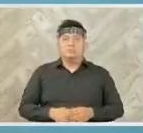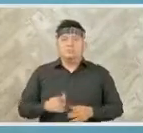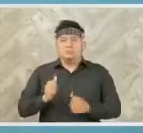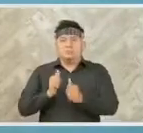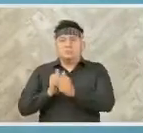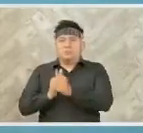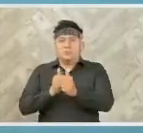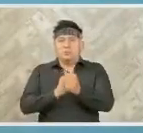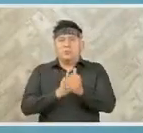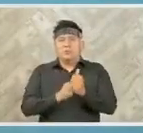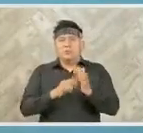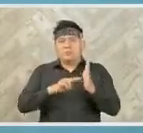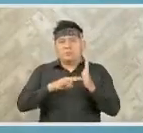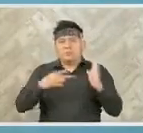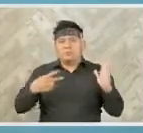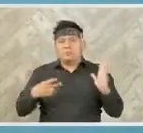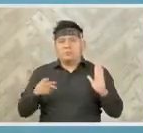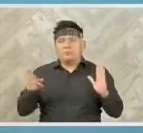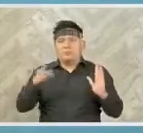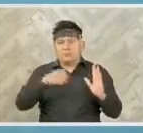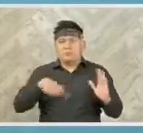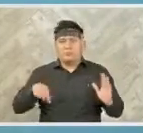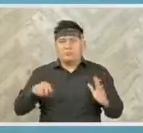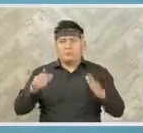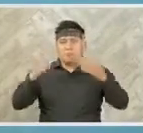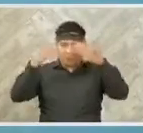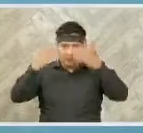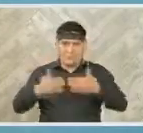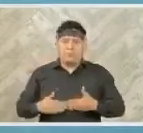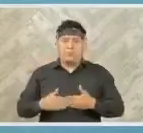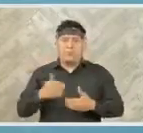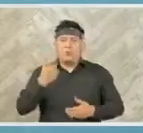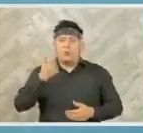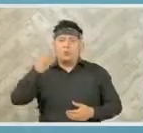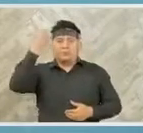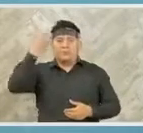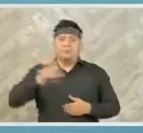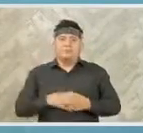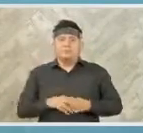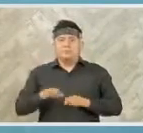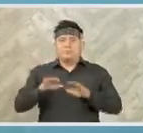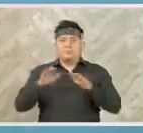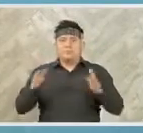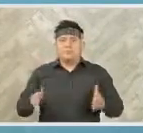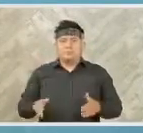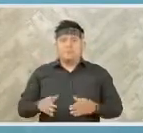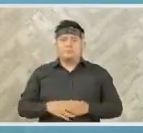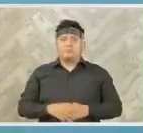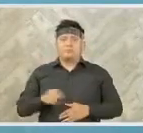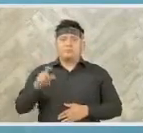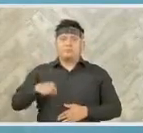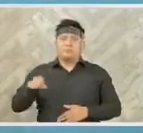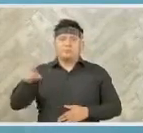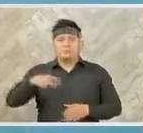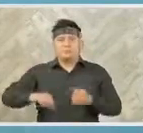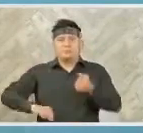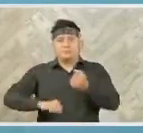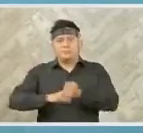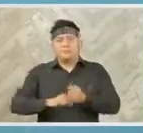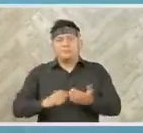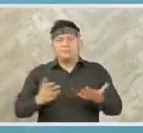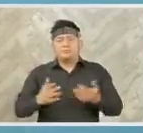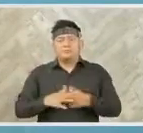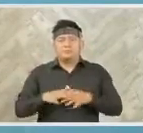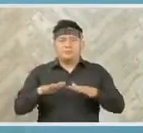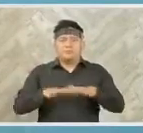técnica para aquellas personas, tanto en condición de discapacidad como adultos mayores que integran la mesa y que requieren un apoyo para poder entrar en